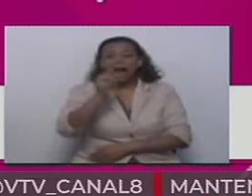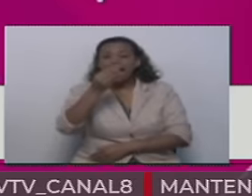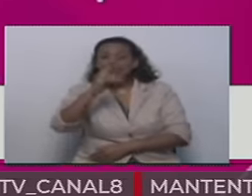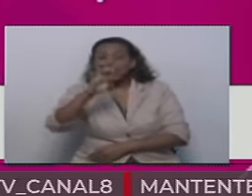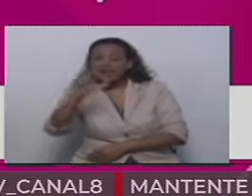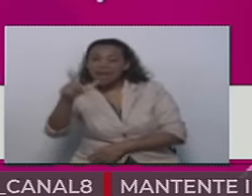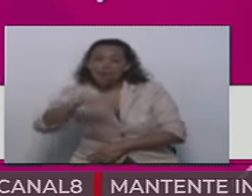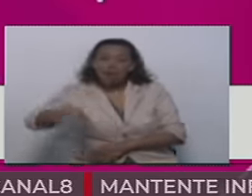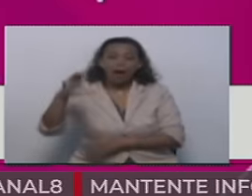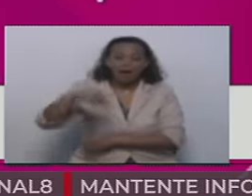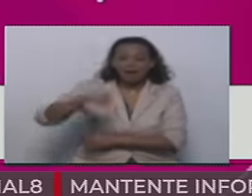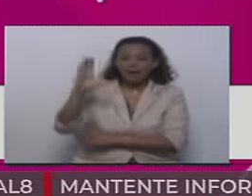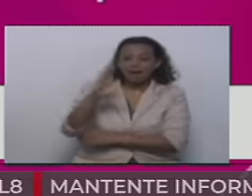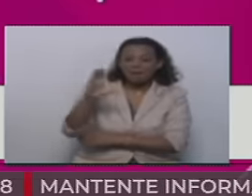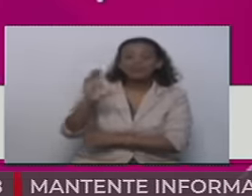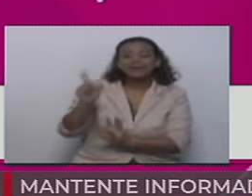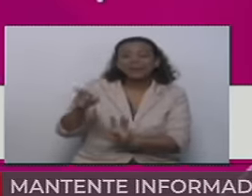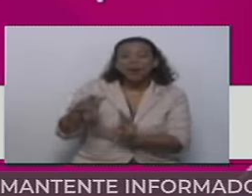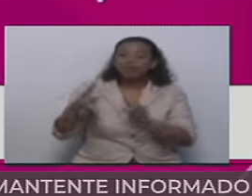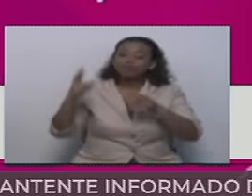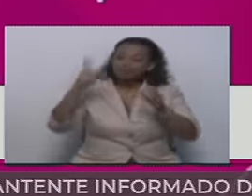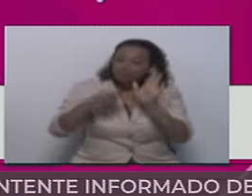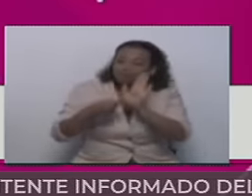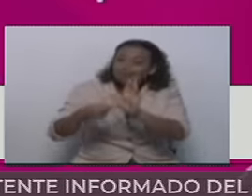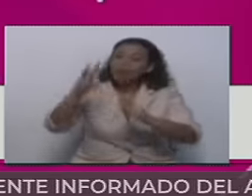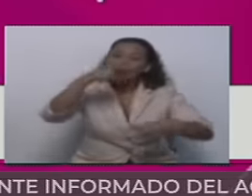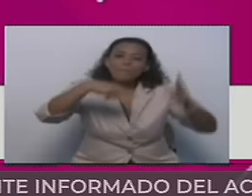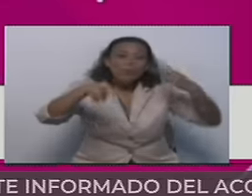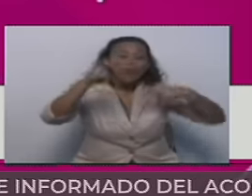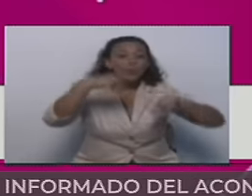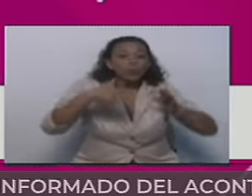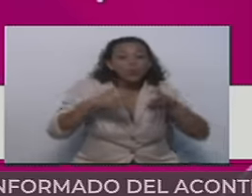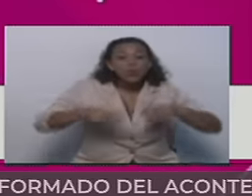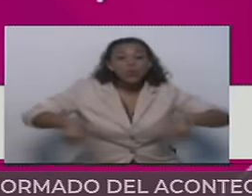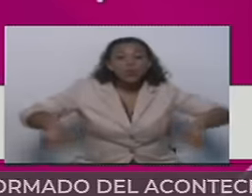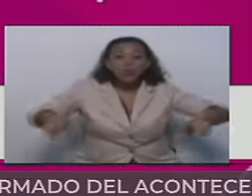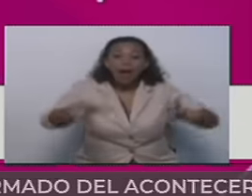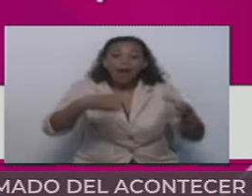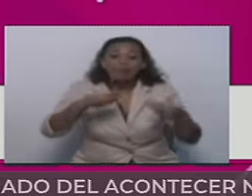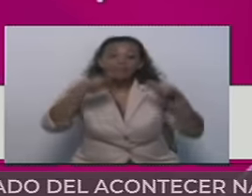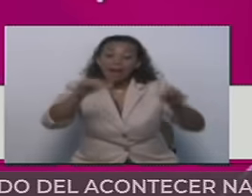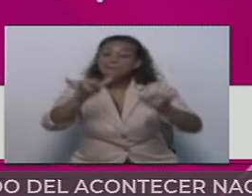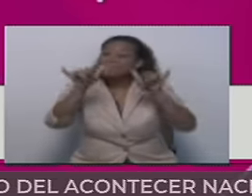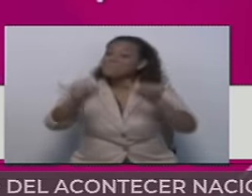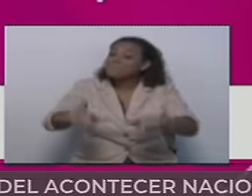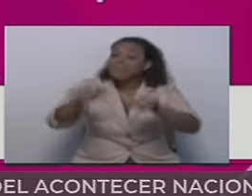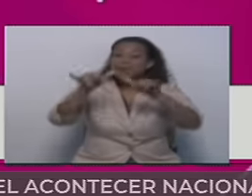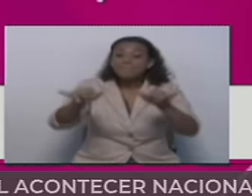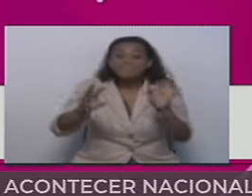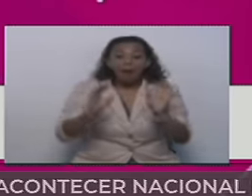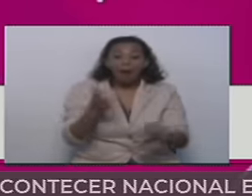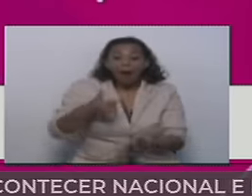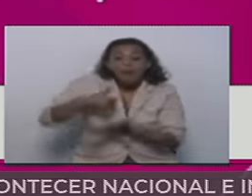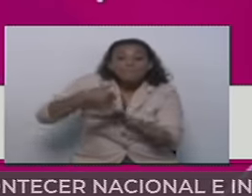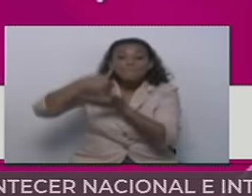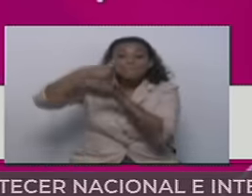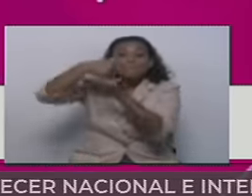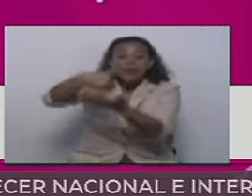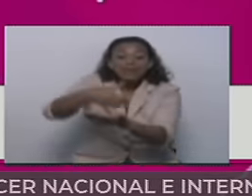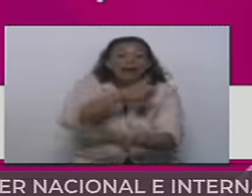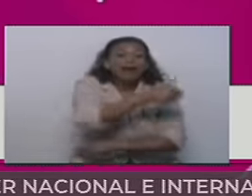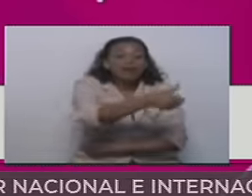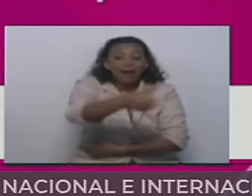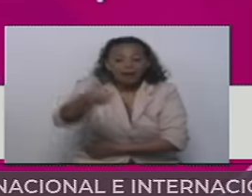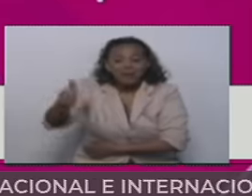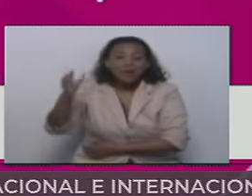abrieron. Y allí ella pudo tener su exposición y clausura y entregar ella misma de su mano los premios para cada una de